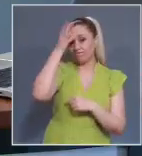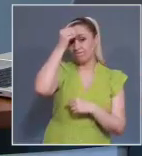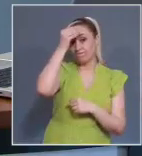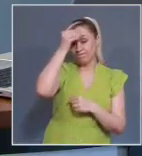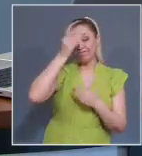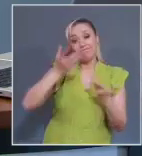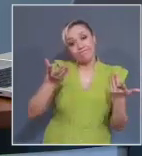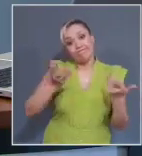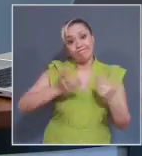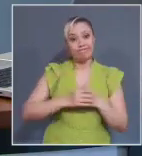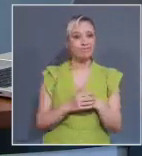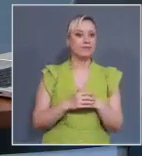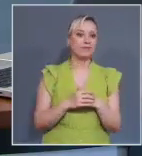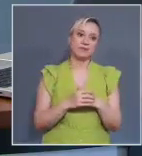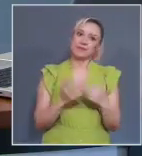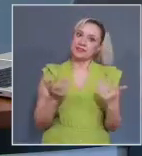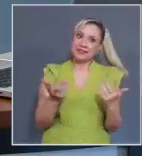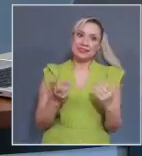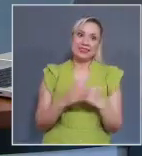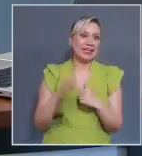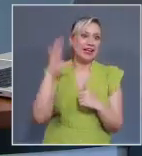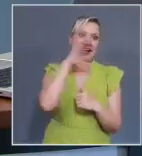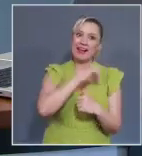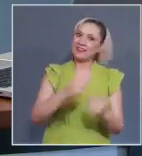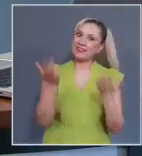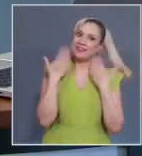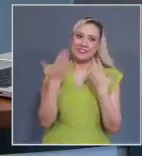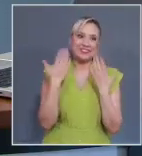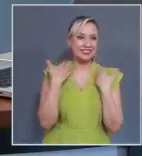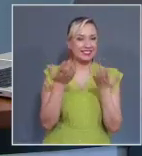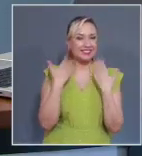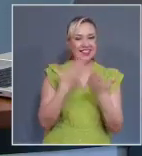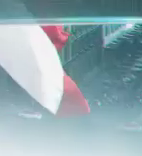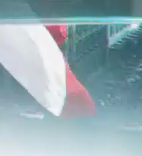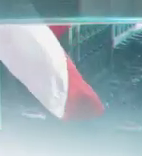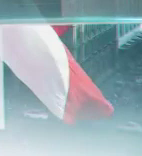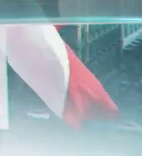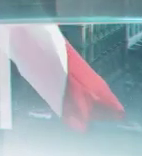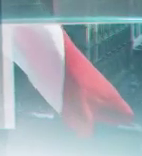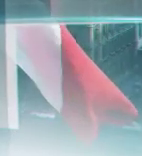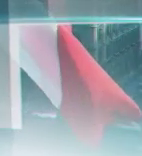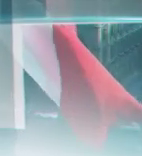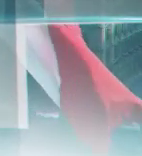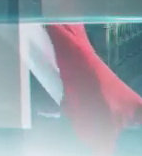Pues así las cosas con el calor. Vámonos ahora a las breves de México.